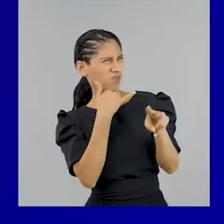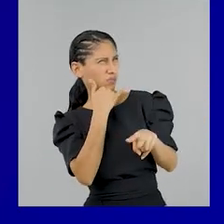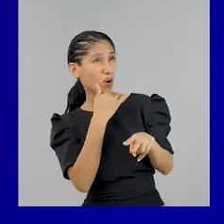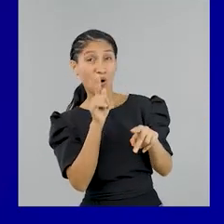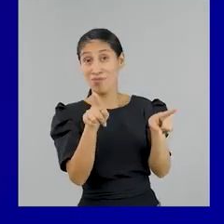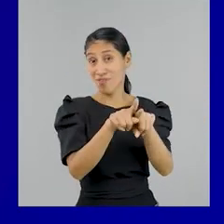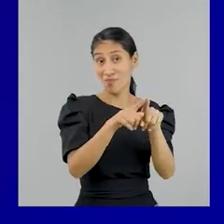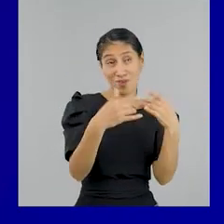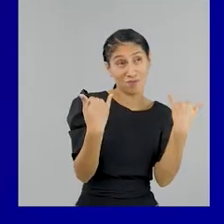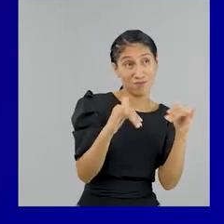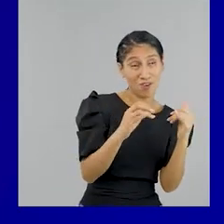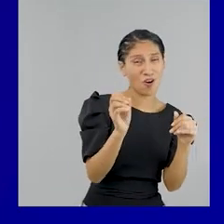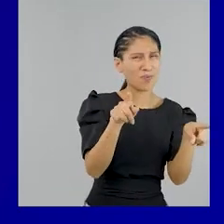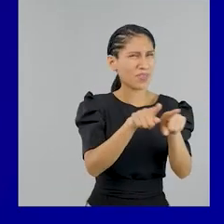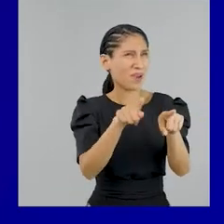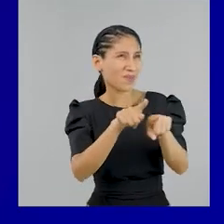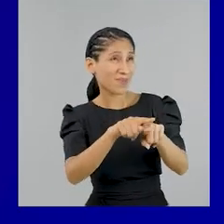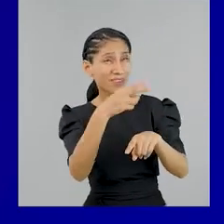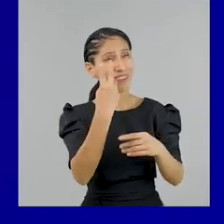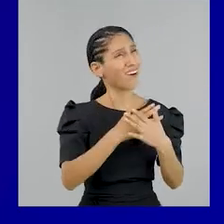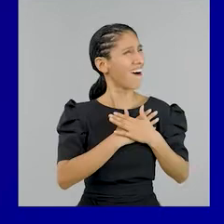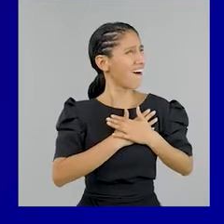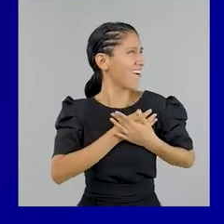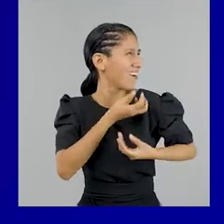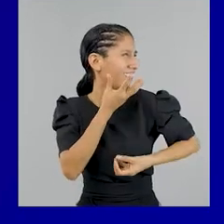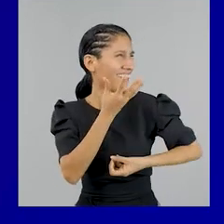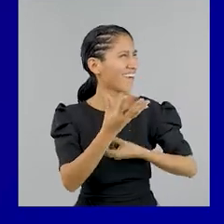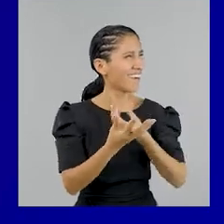de entretenimiento, novelas, etc.